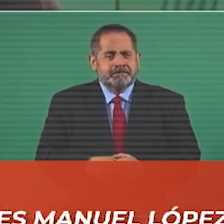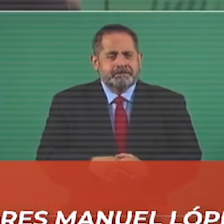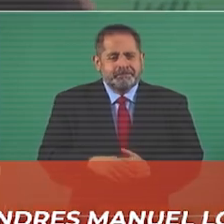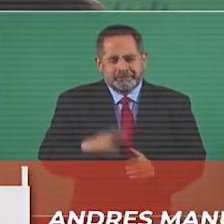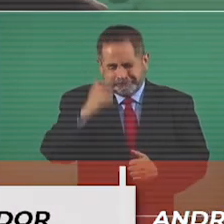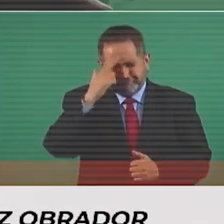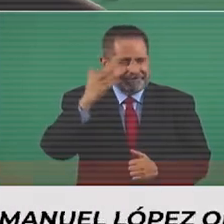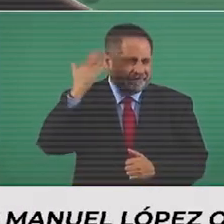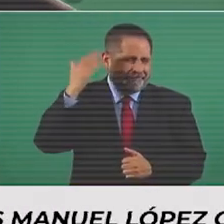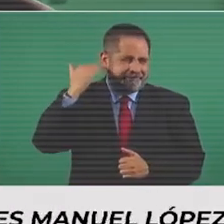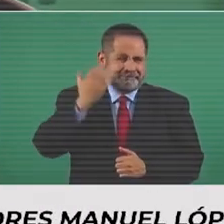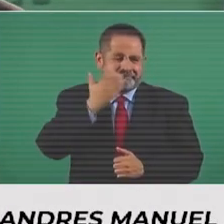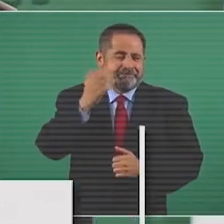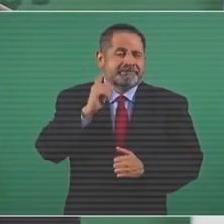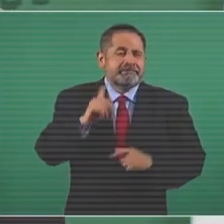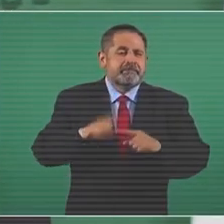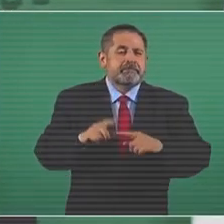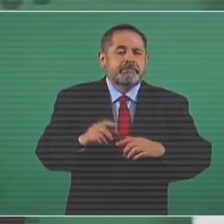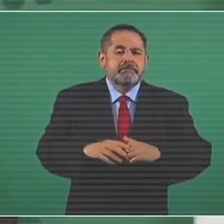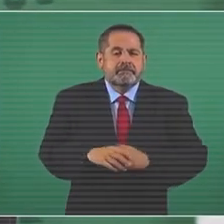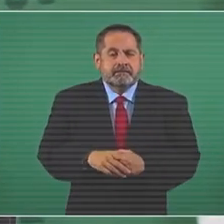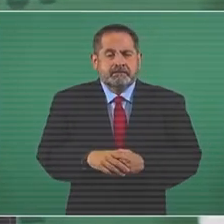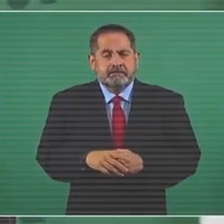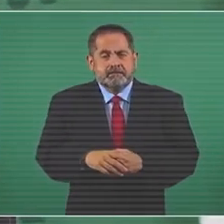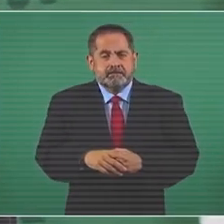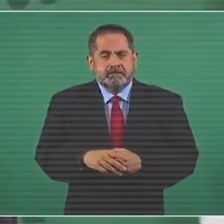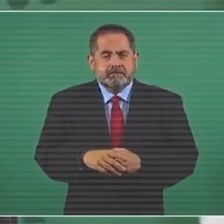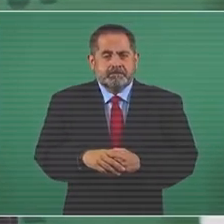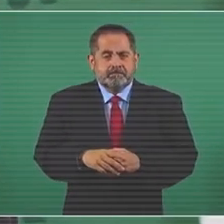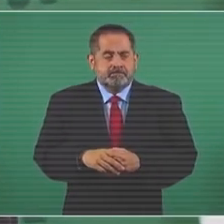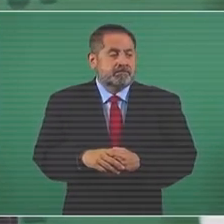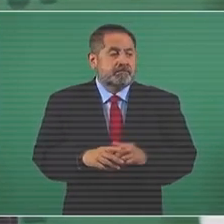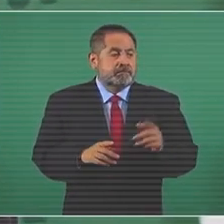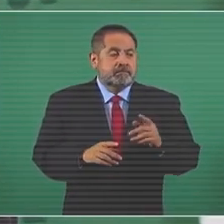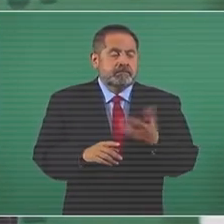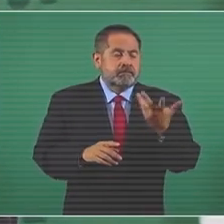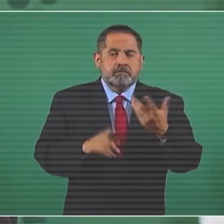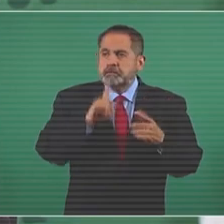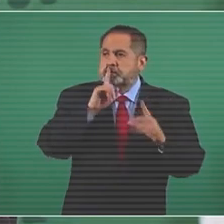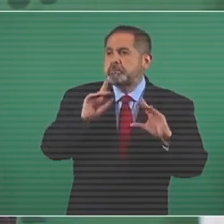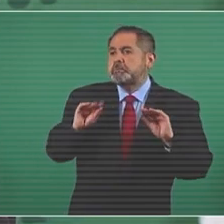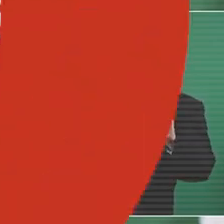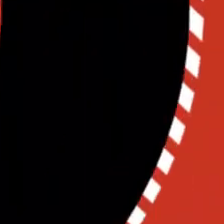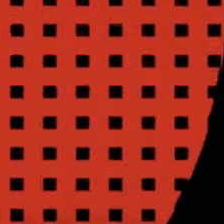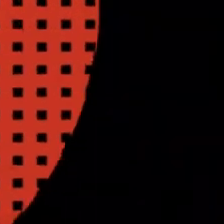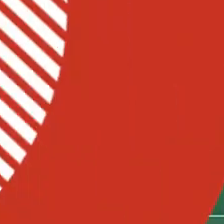legendarias, de que el que se mueve no sale.